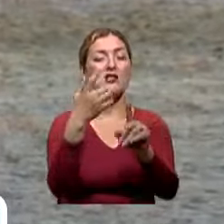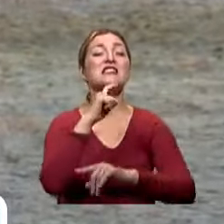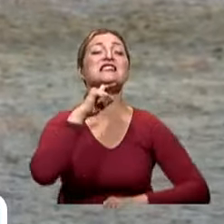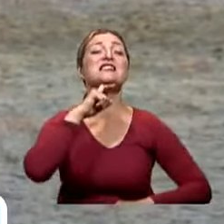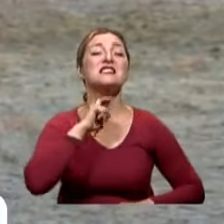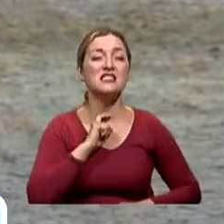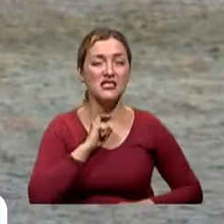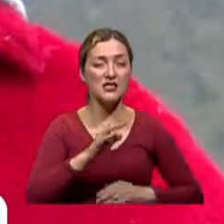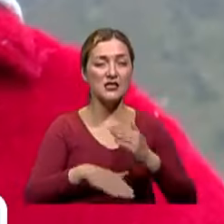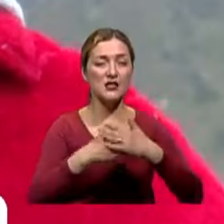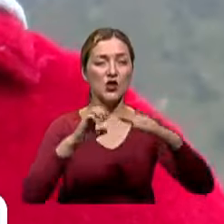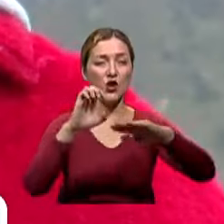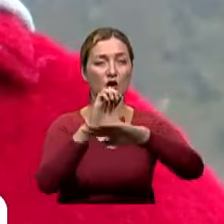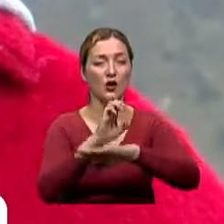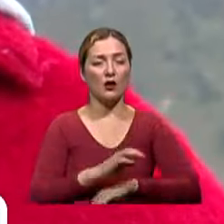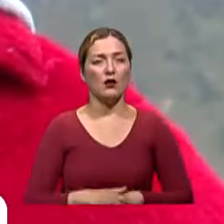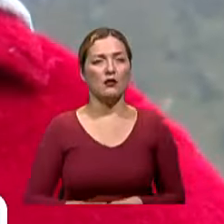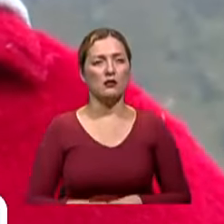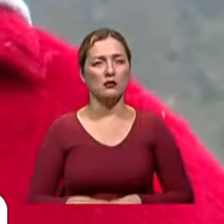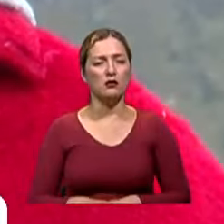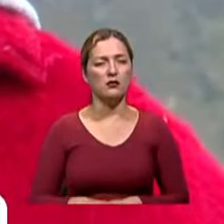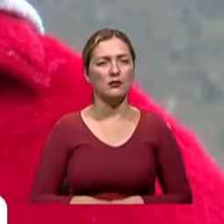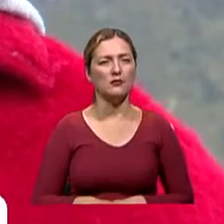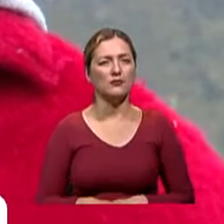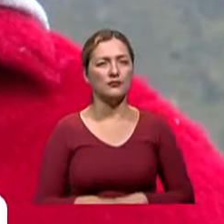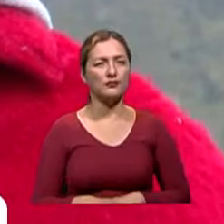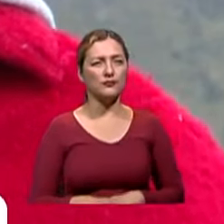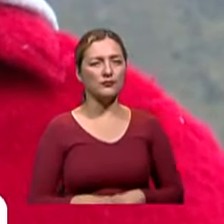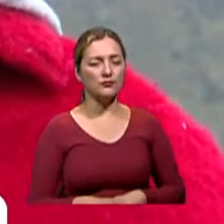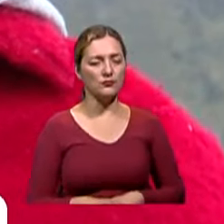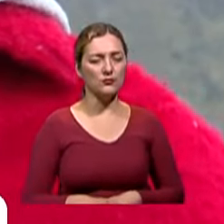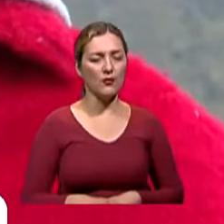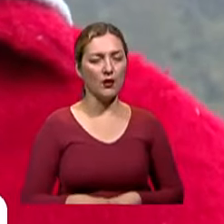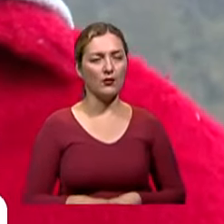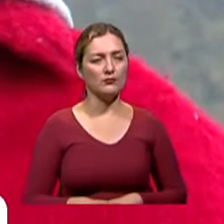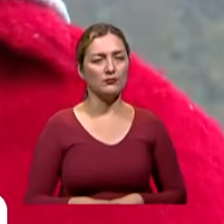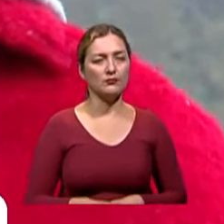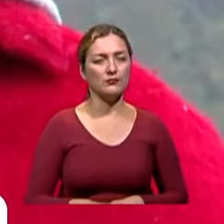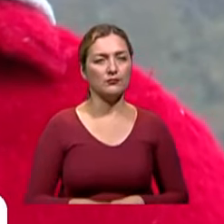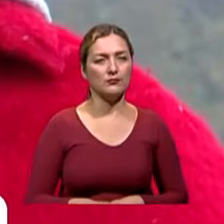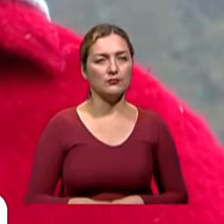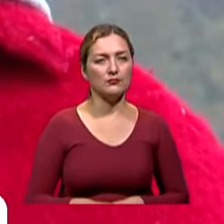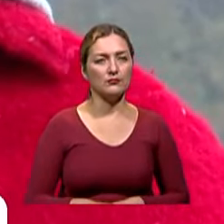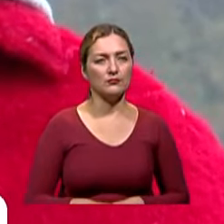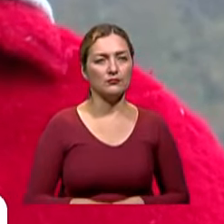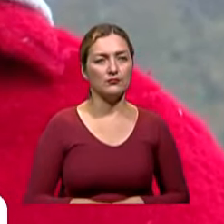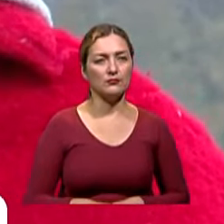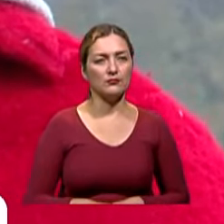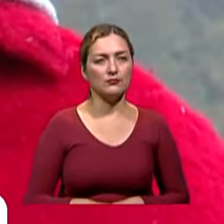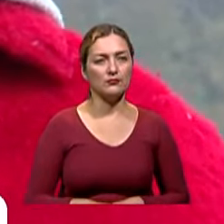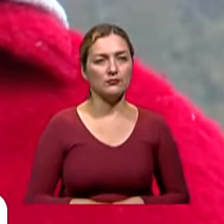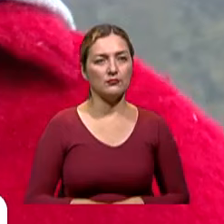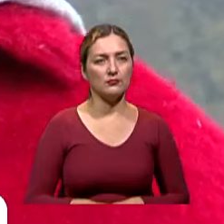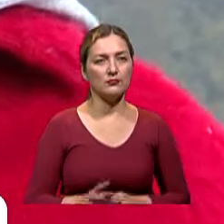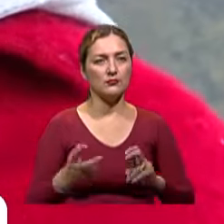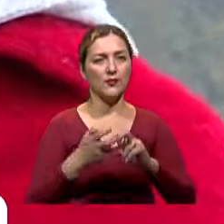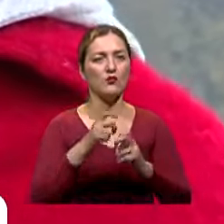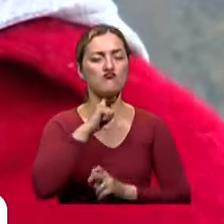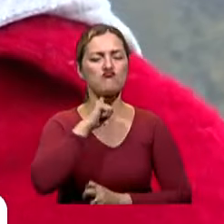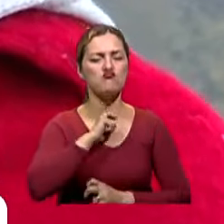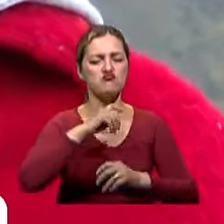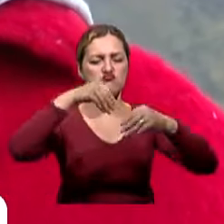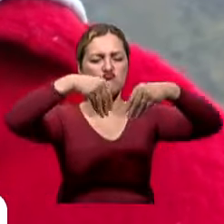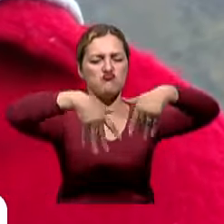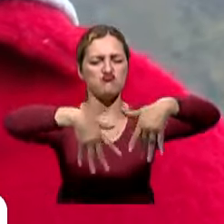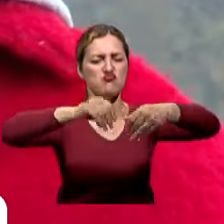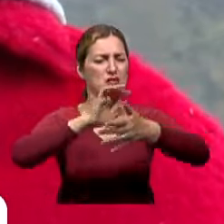sequía que vive el país. Sí, cuando hace bastante, tal vez la sequía, que no se llueve en